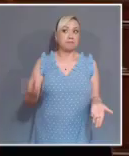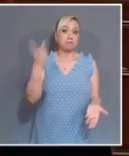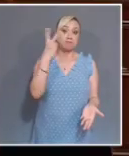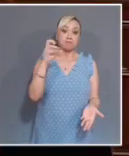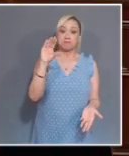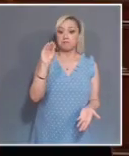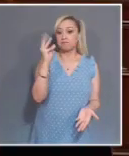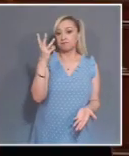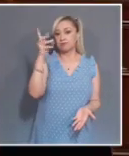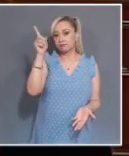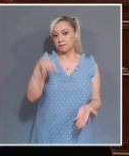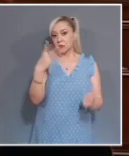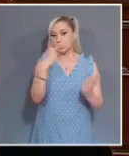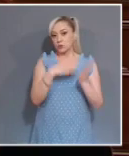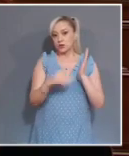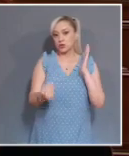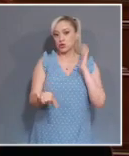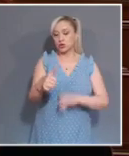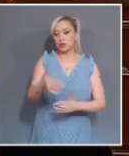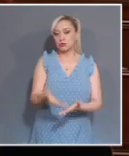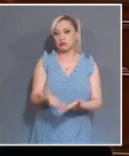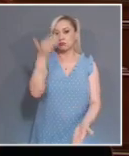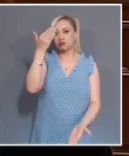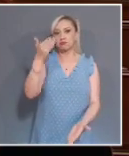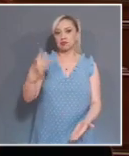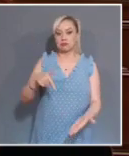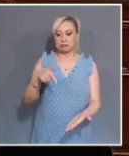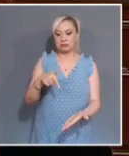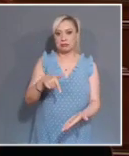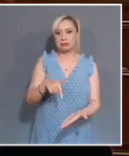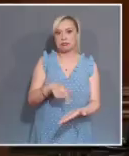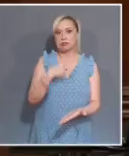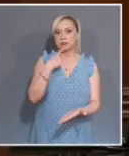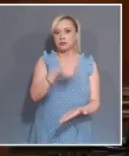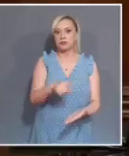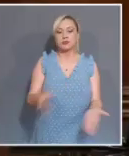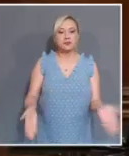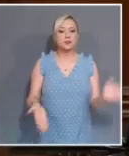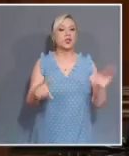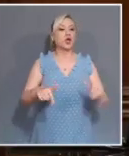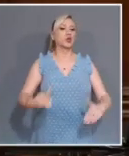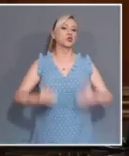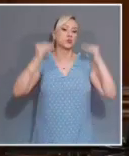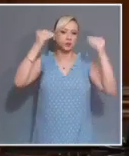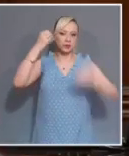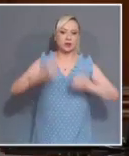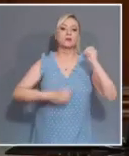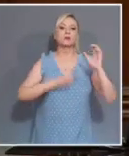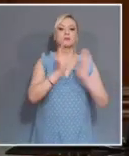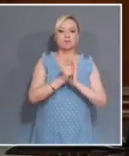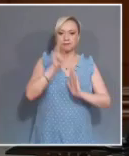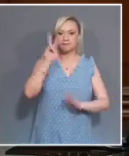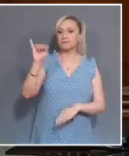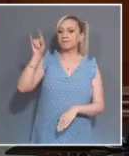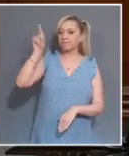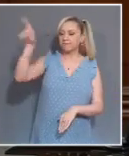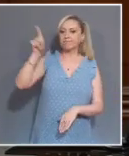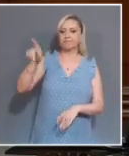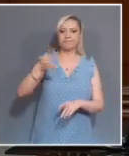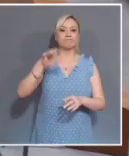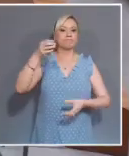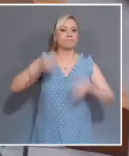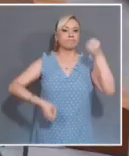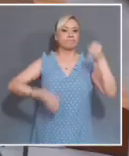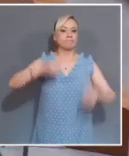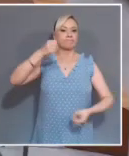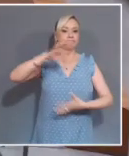293/2011, la Suprema Corte estableció la vinculatoriedad de las sentencias dictadas por la Corte Interamericana de Derechos Humanos y la conformación de un